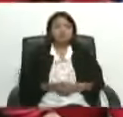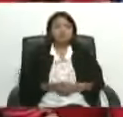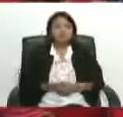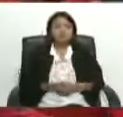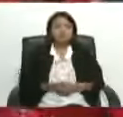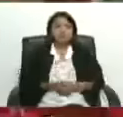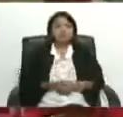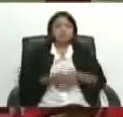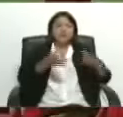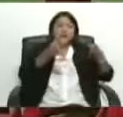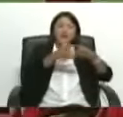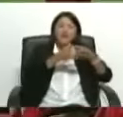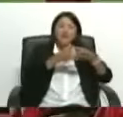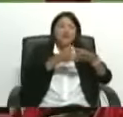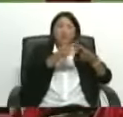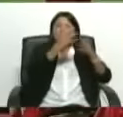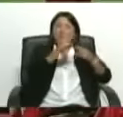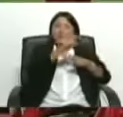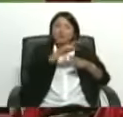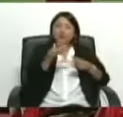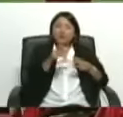¿Equipo mínimo de cuántos?